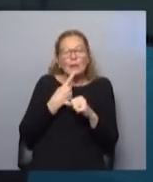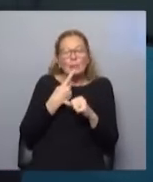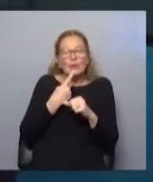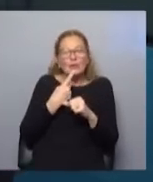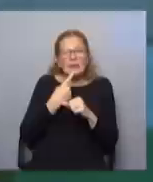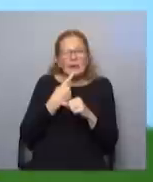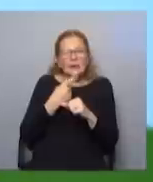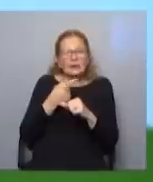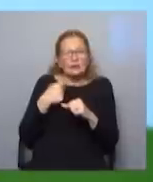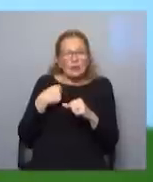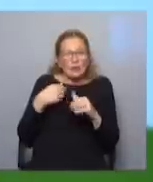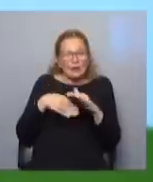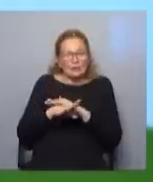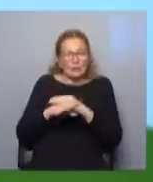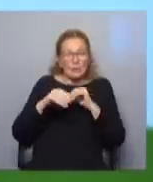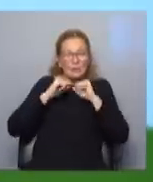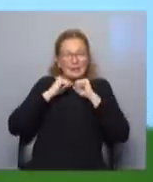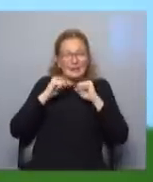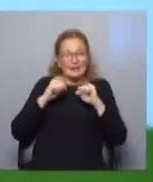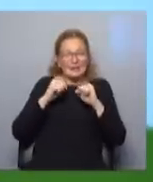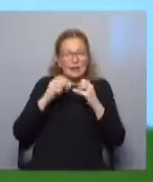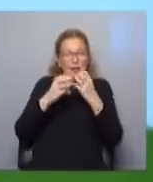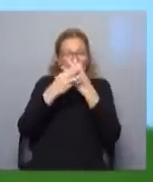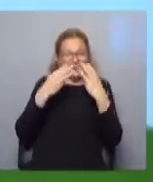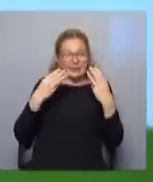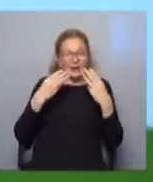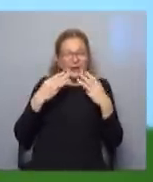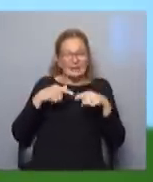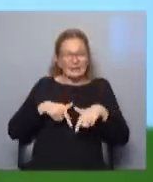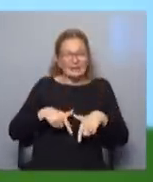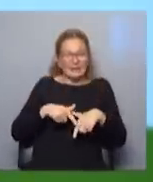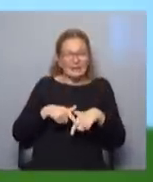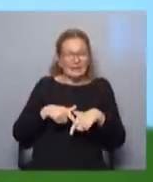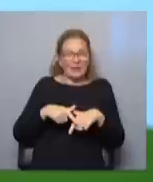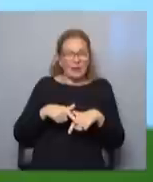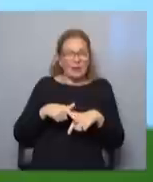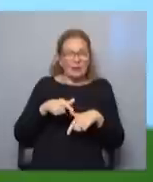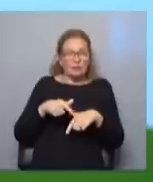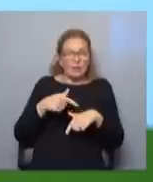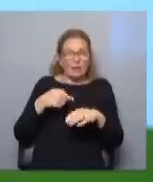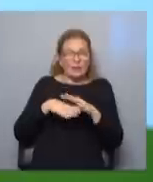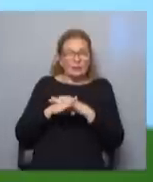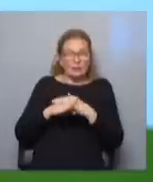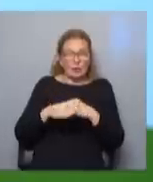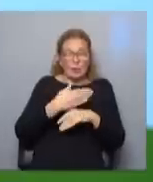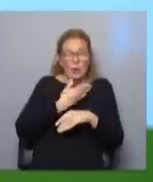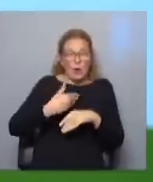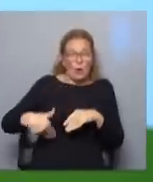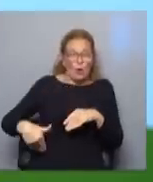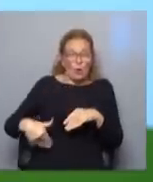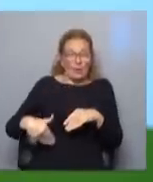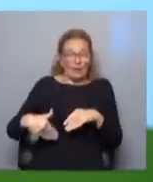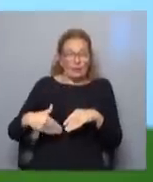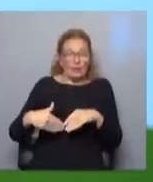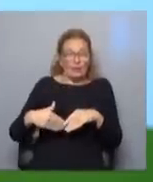yo entro como secretario general en la intendencia de canelones en el año 2005 con un gobierno de mi frente amplio o sea de mi propia falsa política